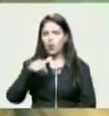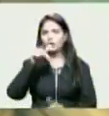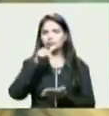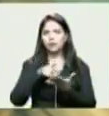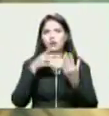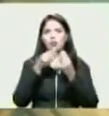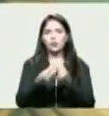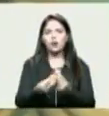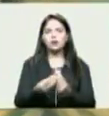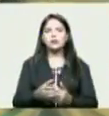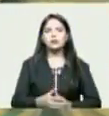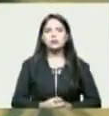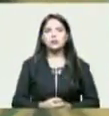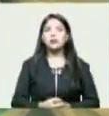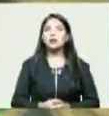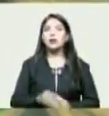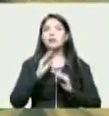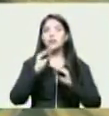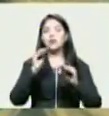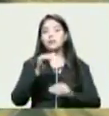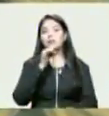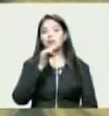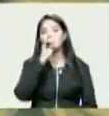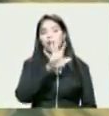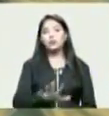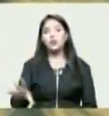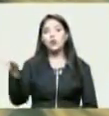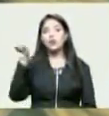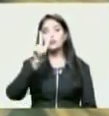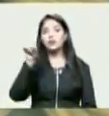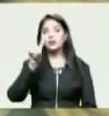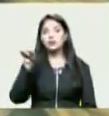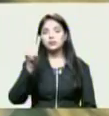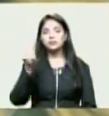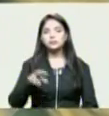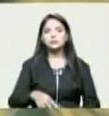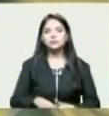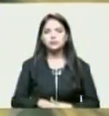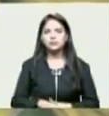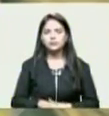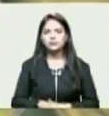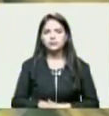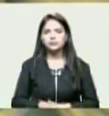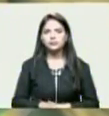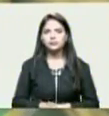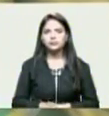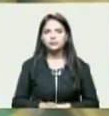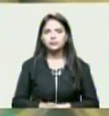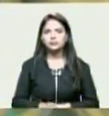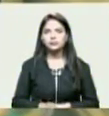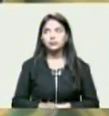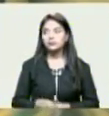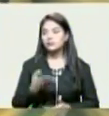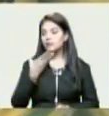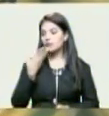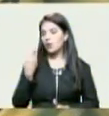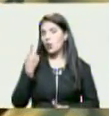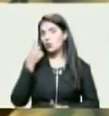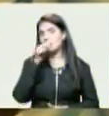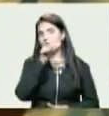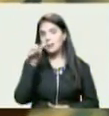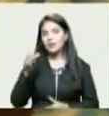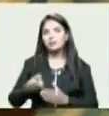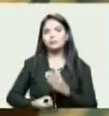Un día para informar al país, rendirle cuenta a escasa ni siquiera una semana de